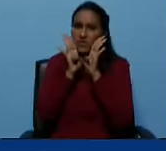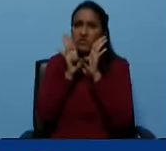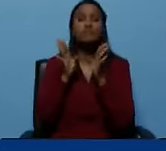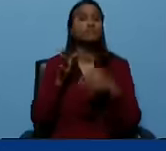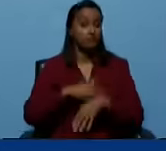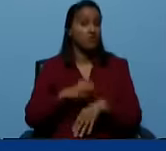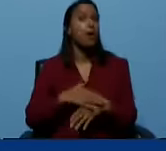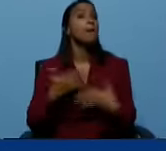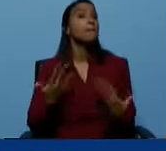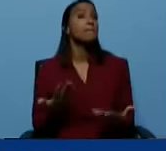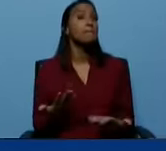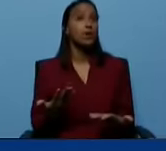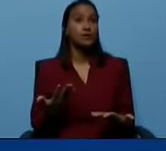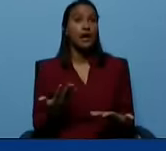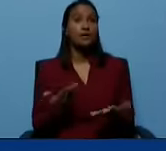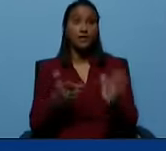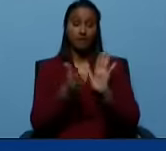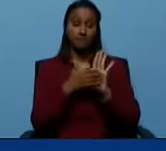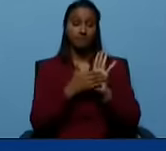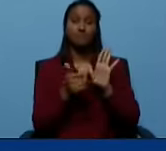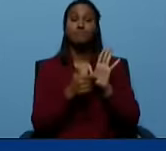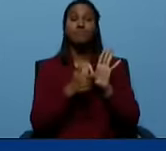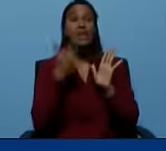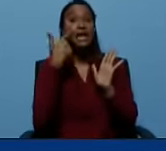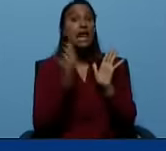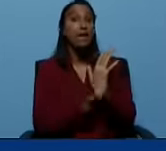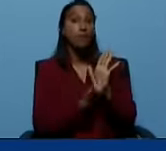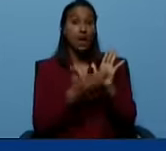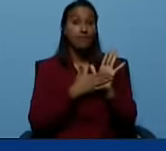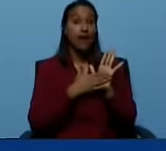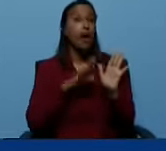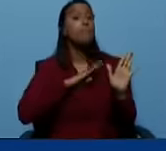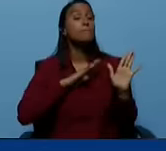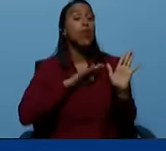porque está la convicción, la prueba, su propio video.